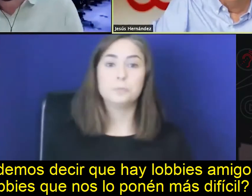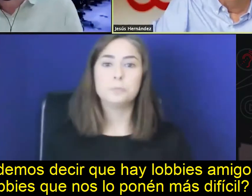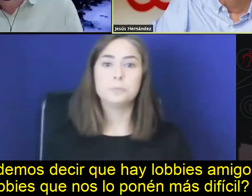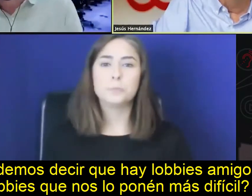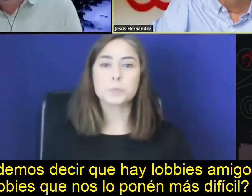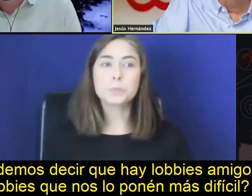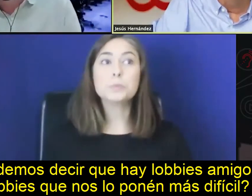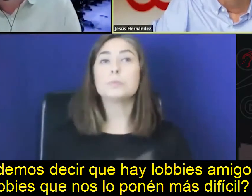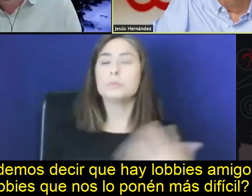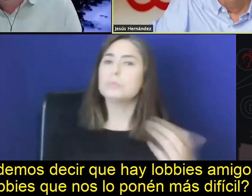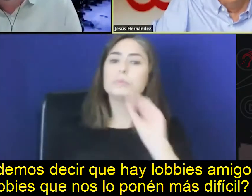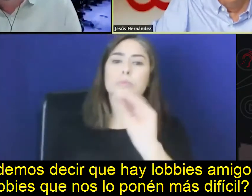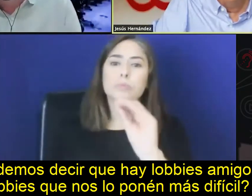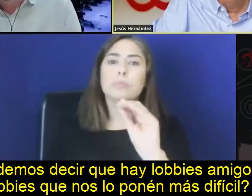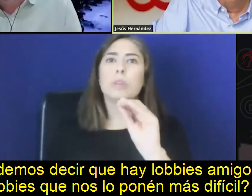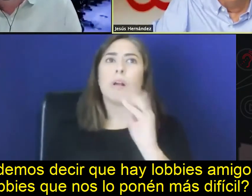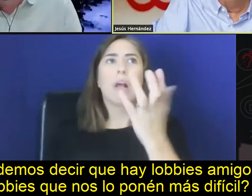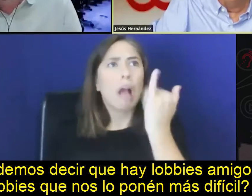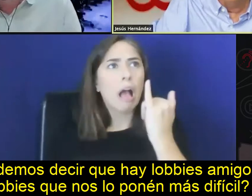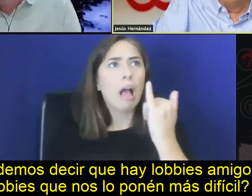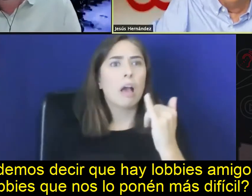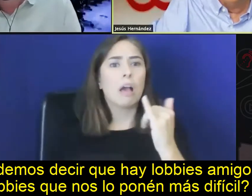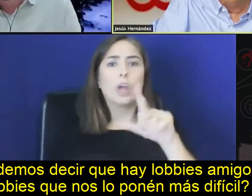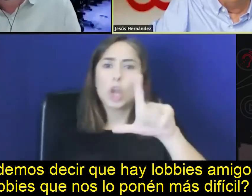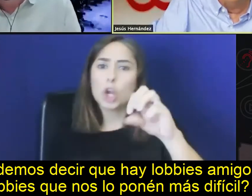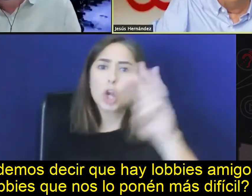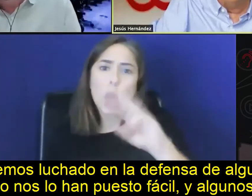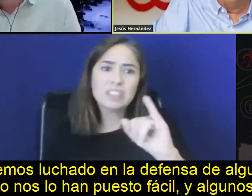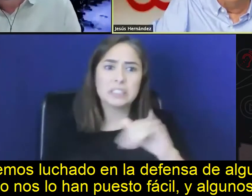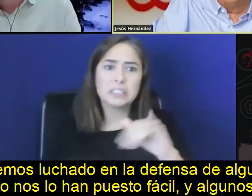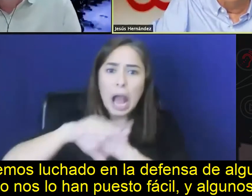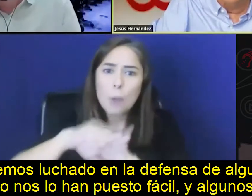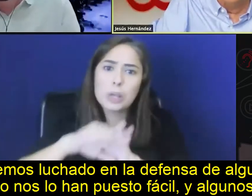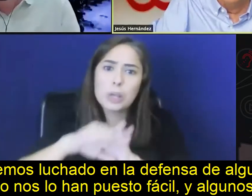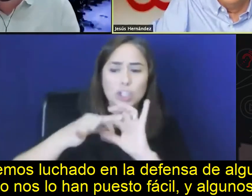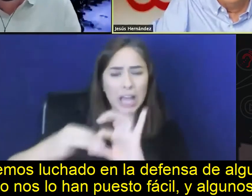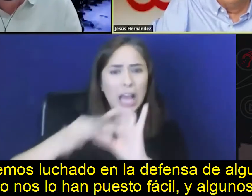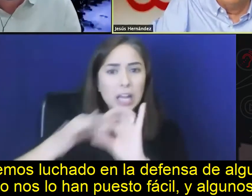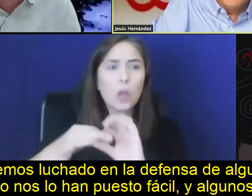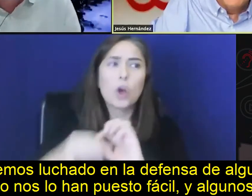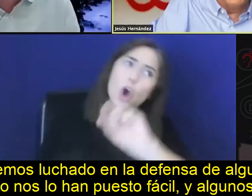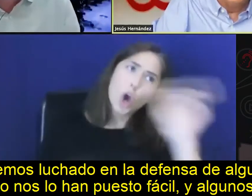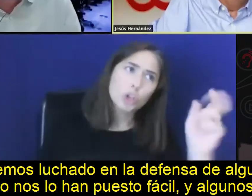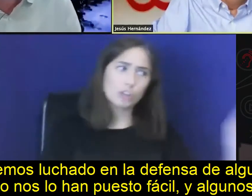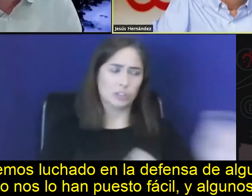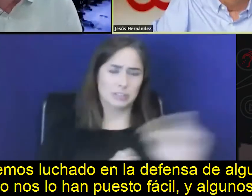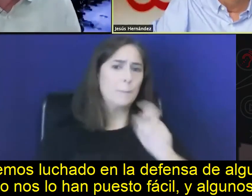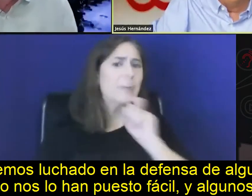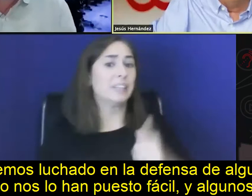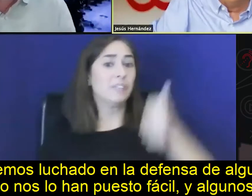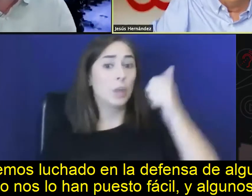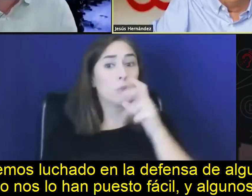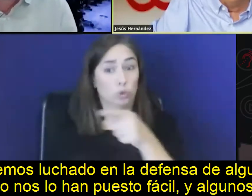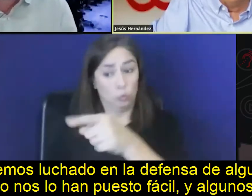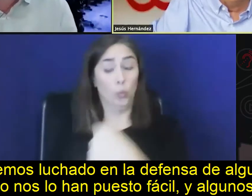amigos o aliados y lobbies que nos lo ponen un poquito más difícil? Porque tú y yo hemos luchado en Sí. la defensa de